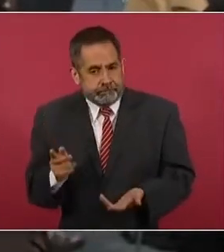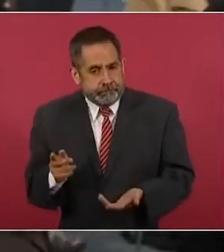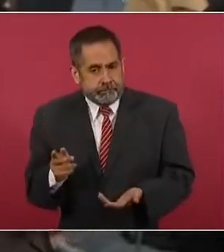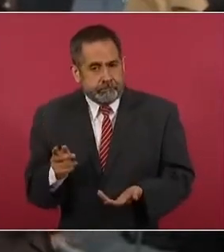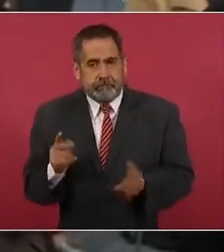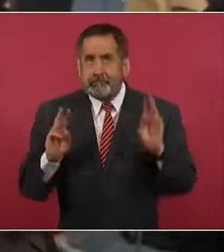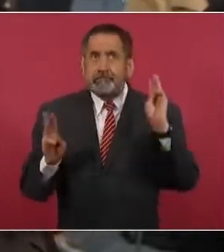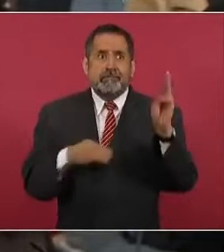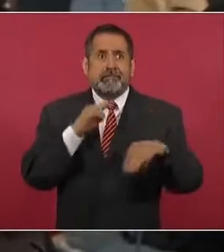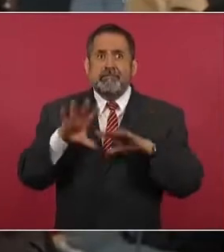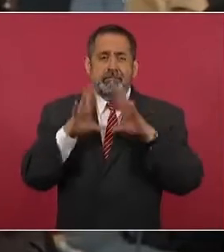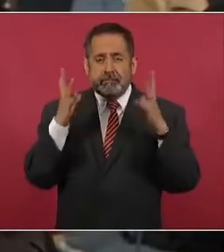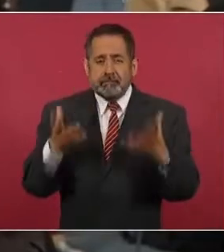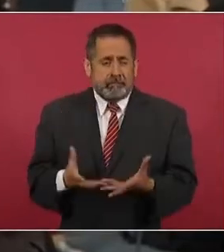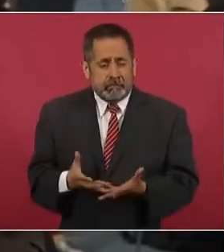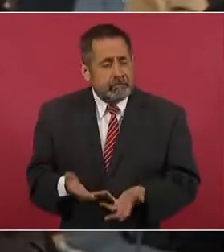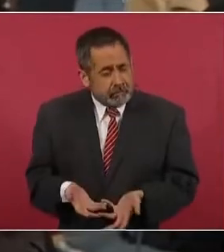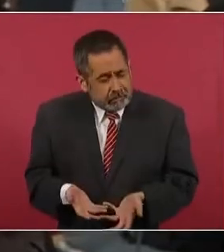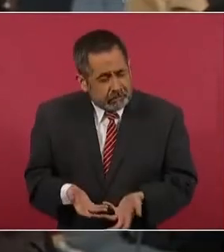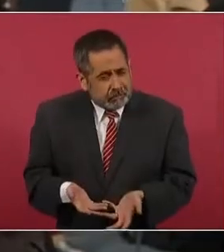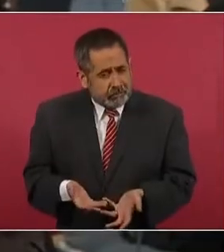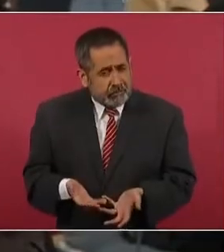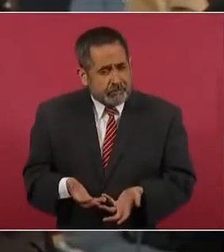nivel mundial, o sea, en todos los